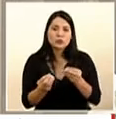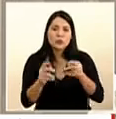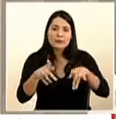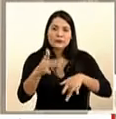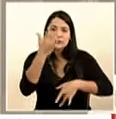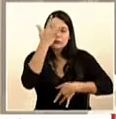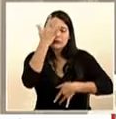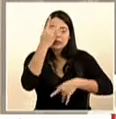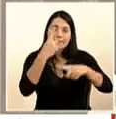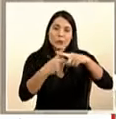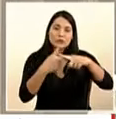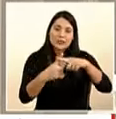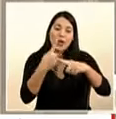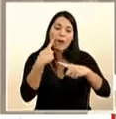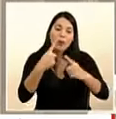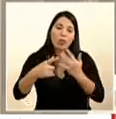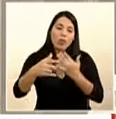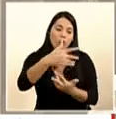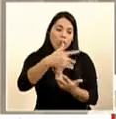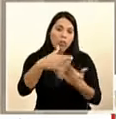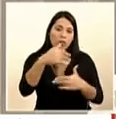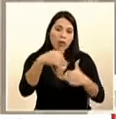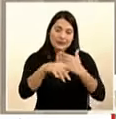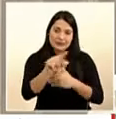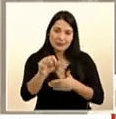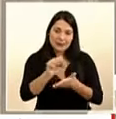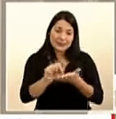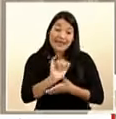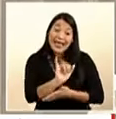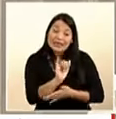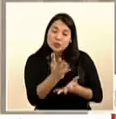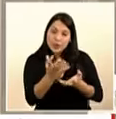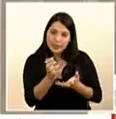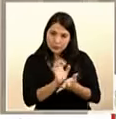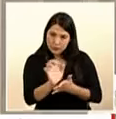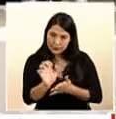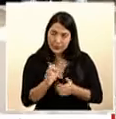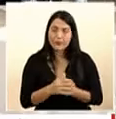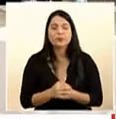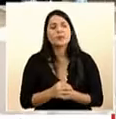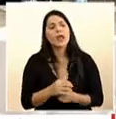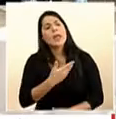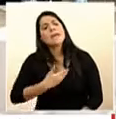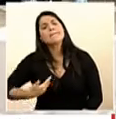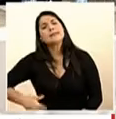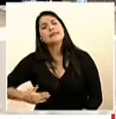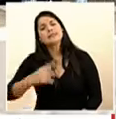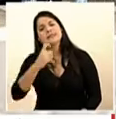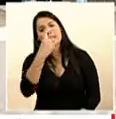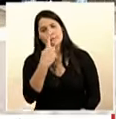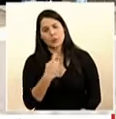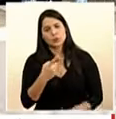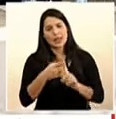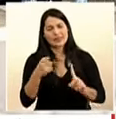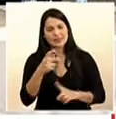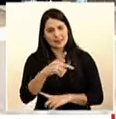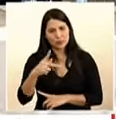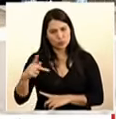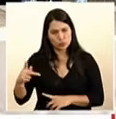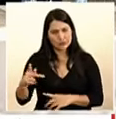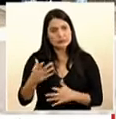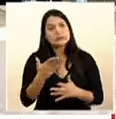cuadros intensivos y que eso lo que hemos estado tratando de evitar hasta el momento presidente nos llega una consulta de medios de comunicación de puntarenas qué pasa